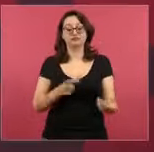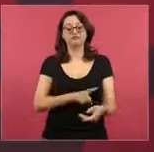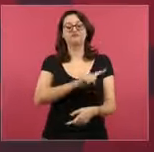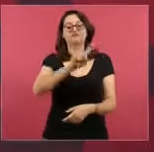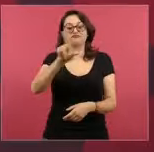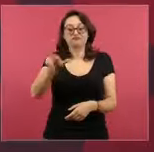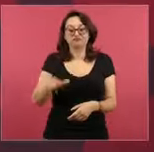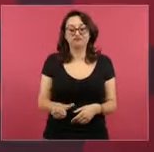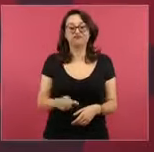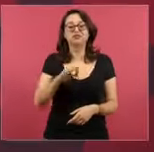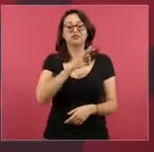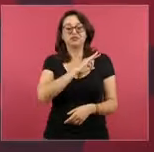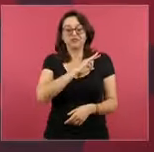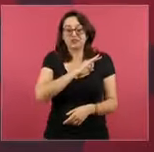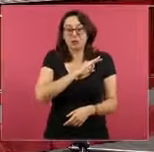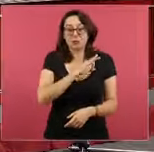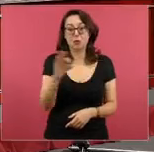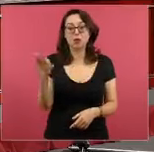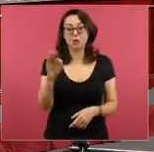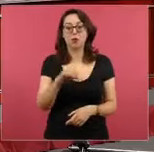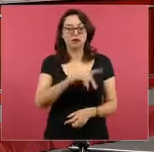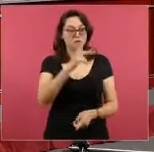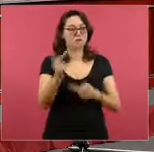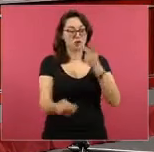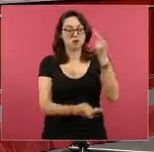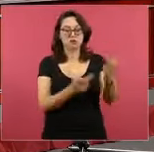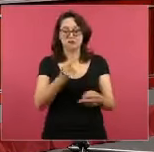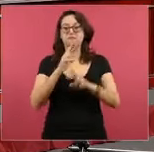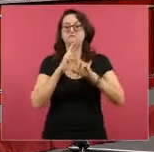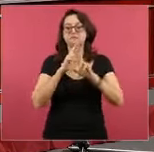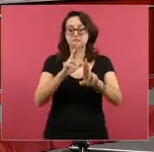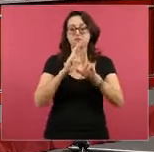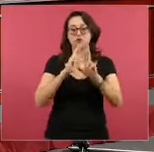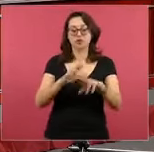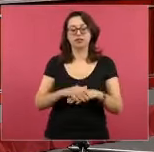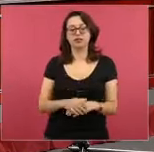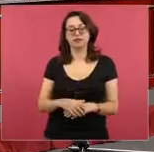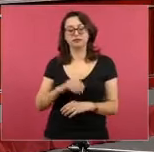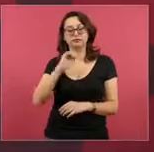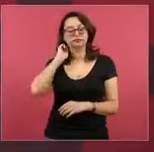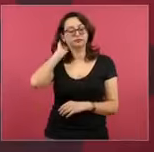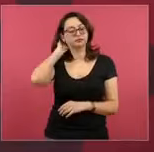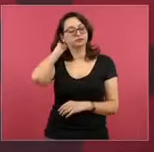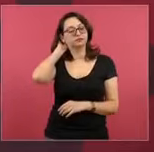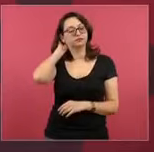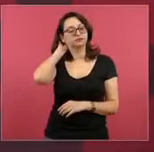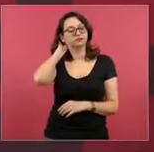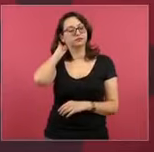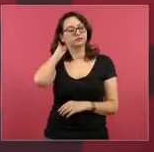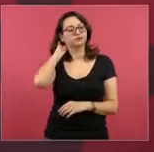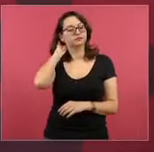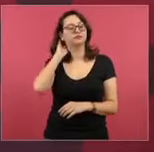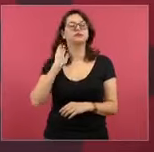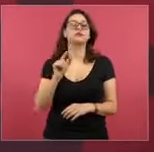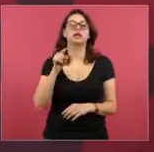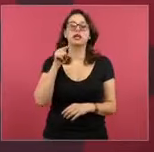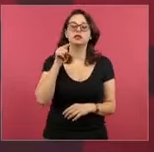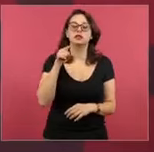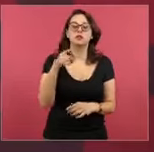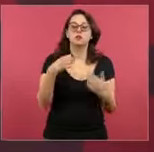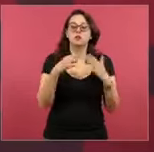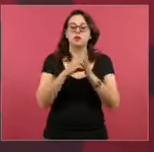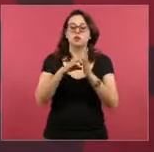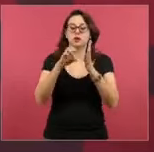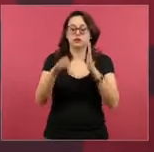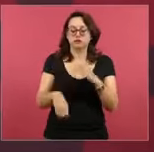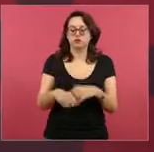una pregunta, de un examen, decíamos hace rato antes de entrar aquí, si tú enseñas verdaderamente a